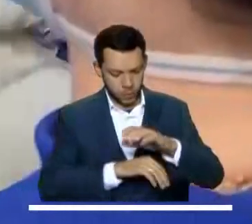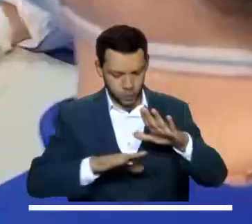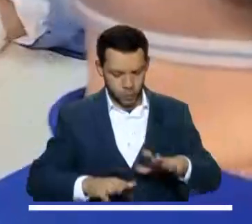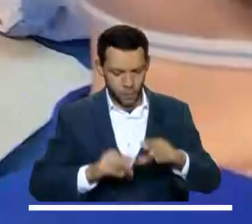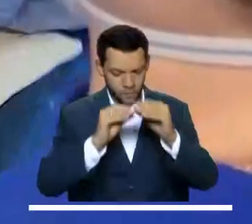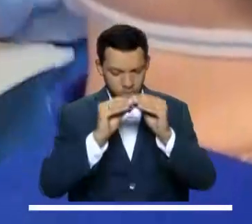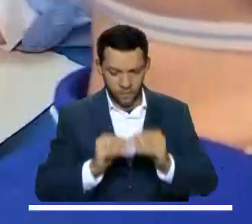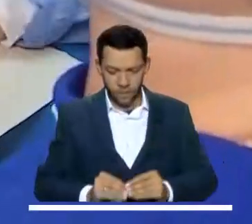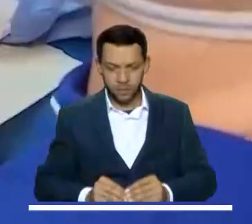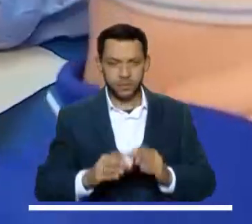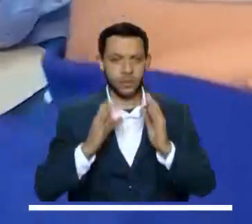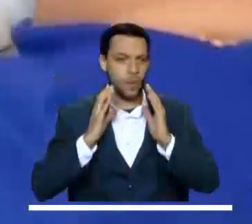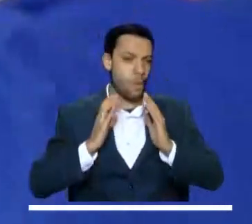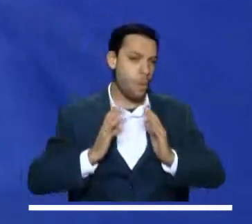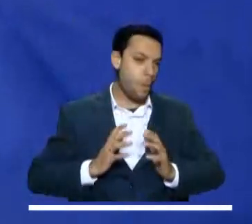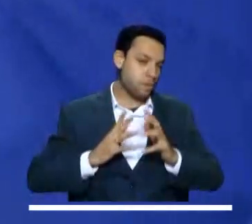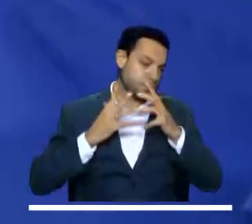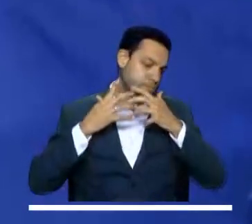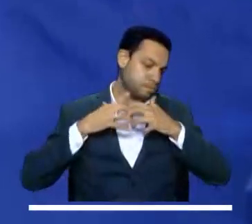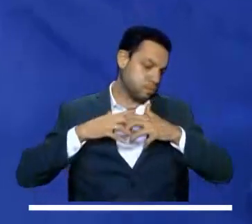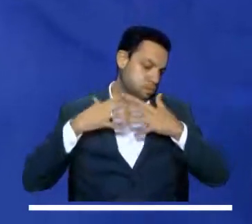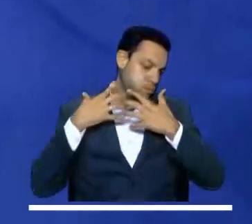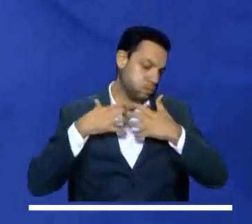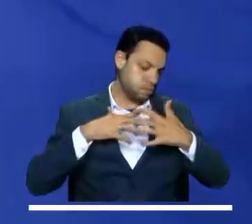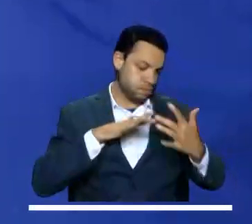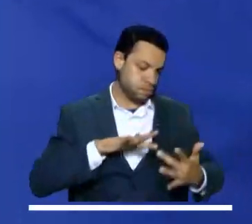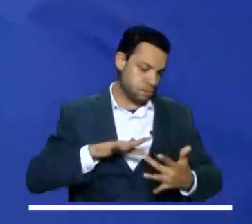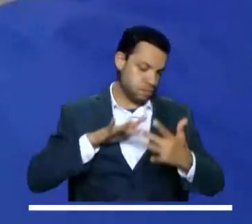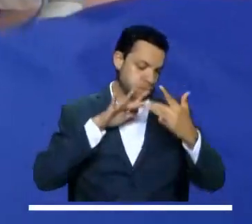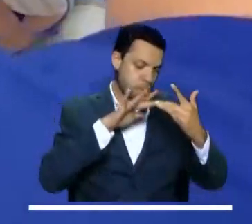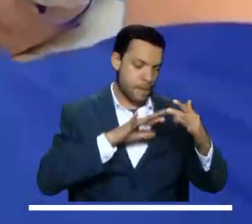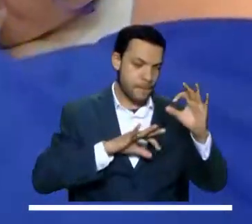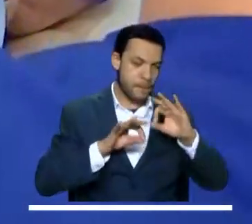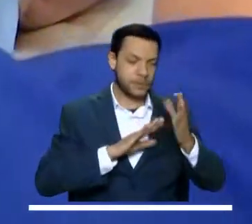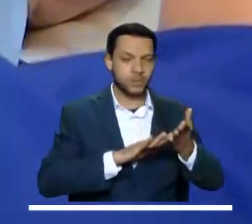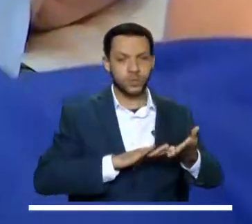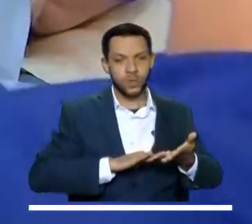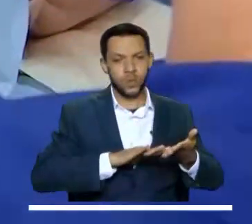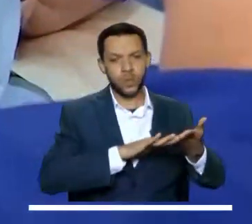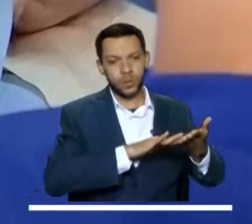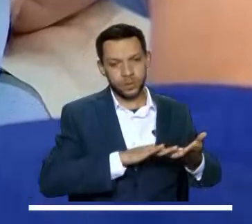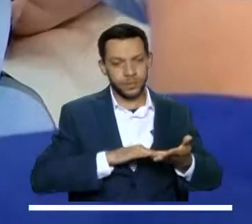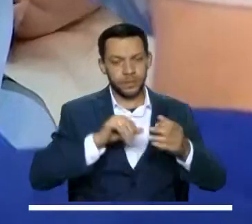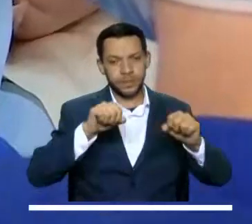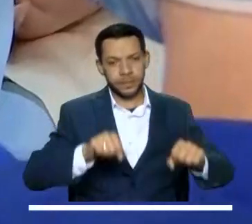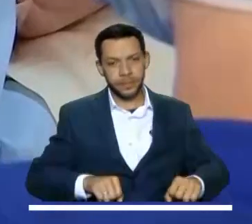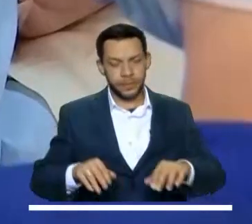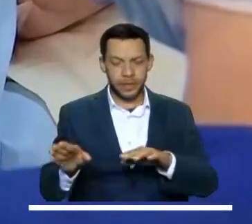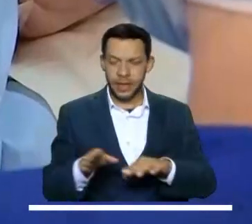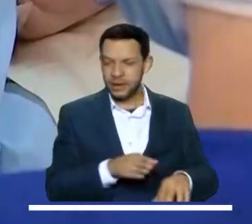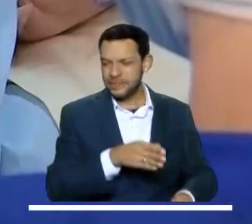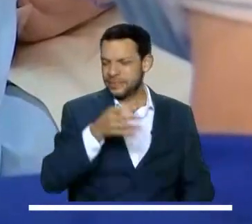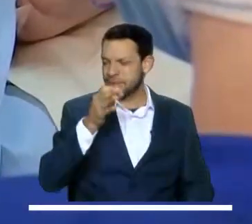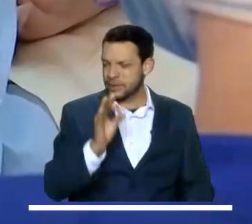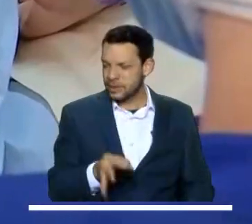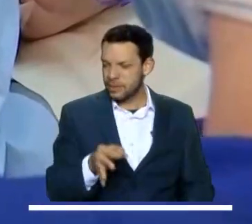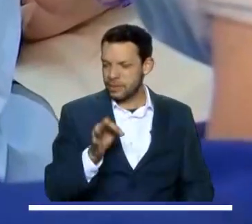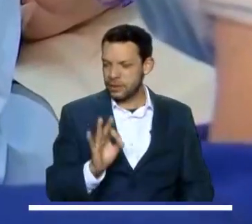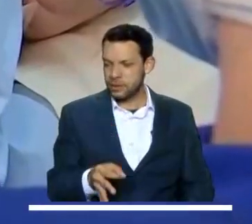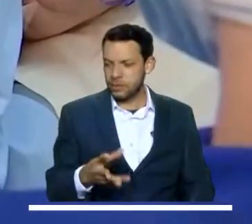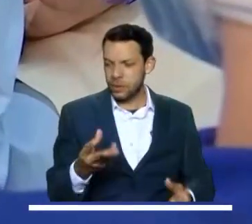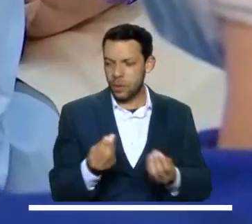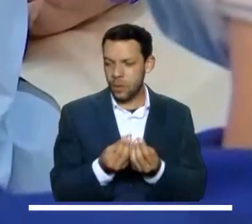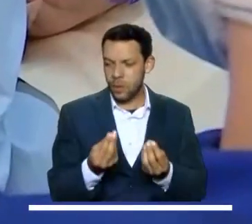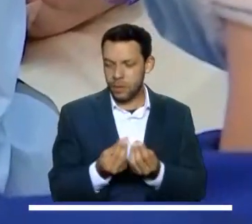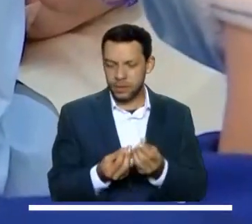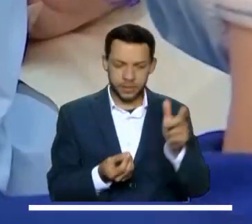está, si hay lesiones o si hay algo que podamos encontrar. Apliquemos por favor la sedación. Siempre va acompañado de otro médico, en este caso el